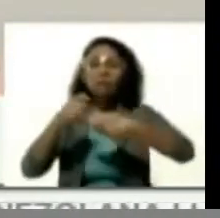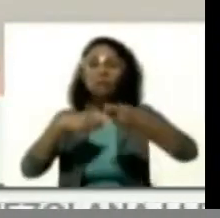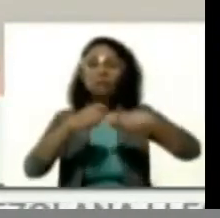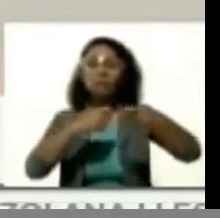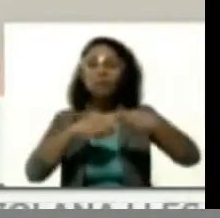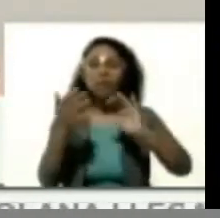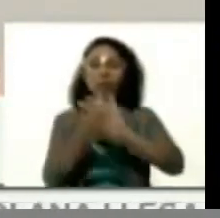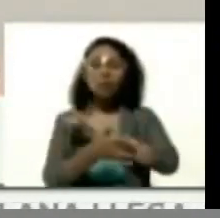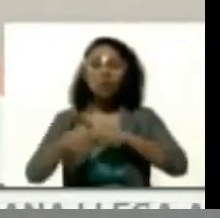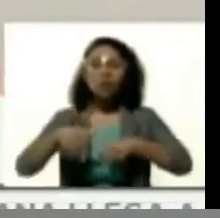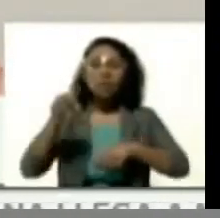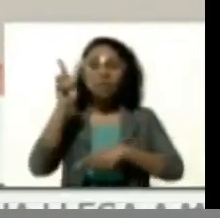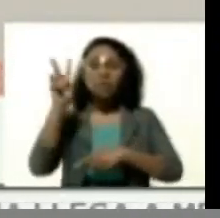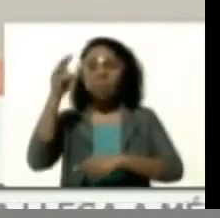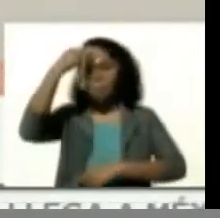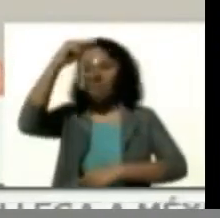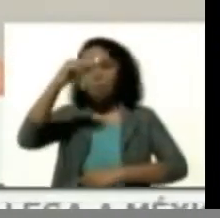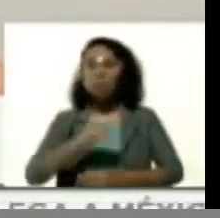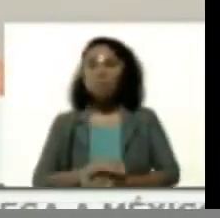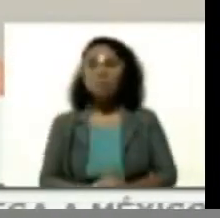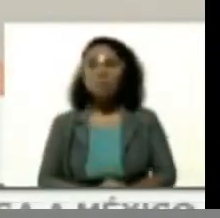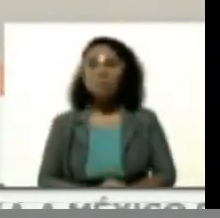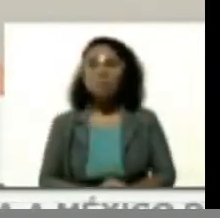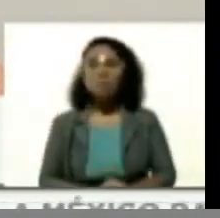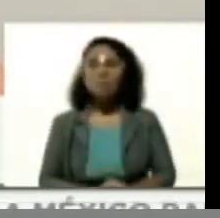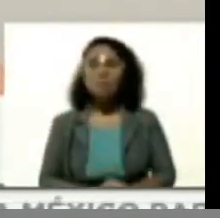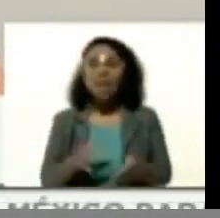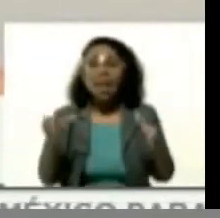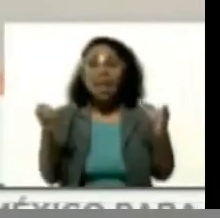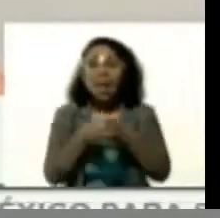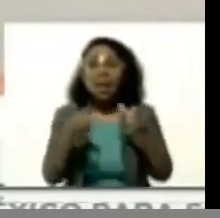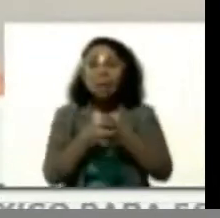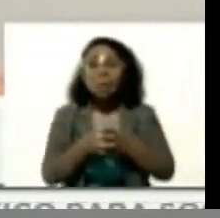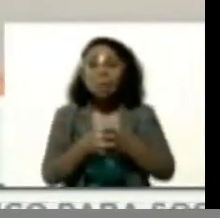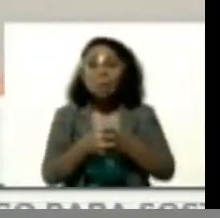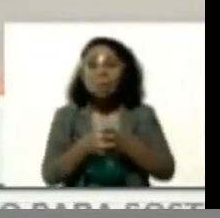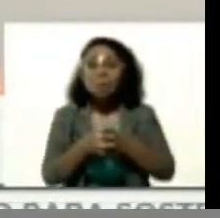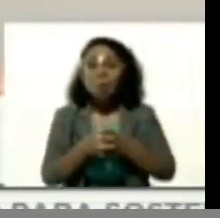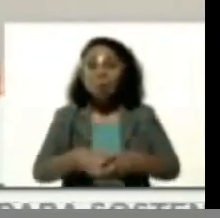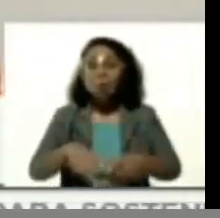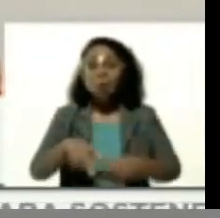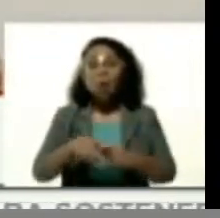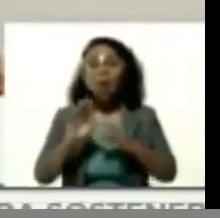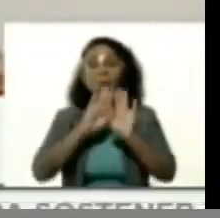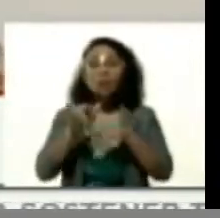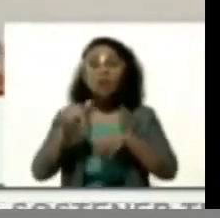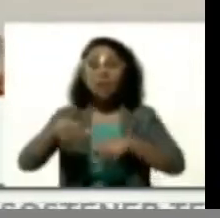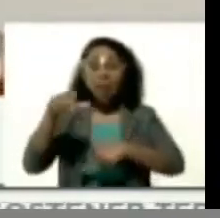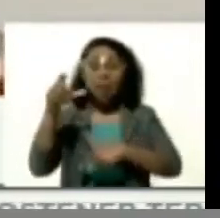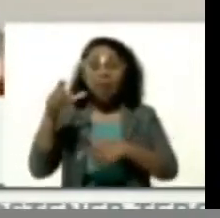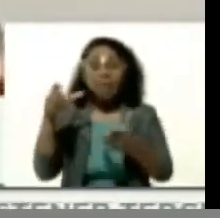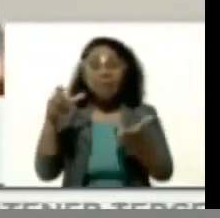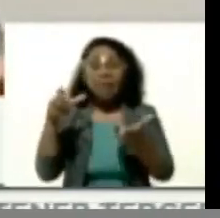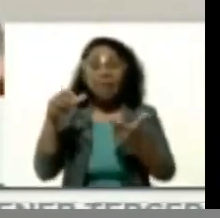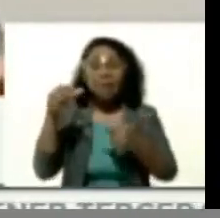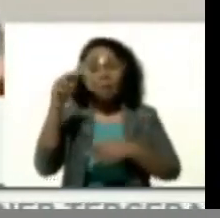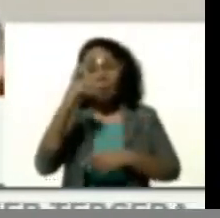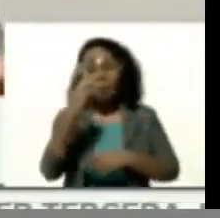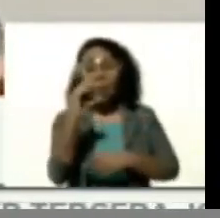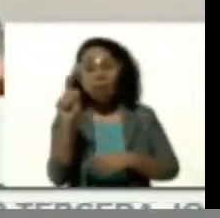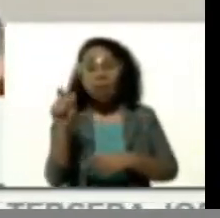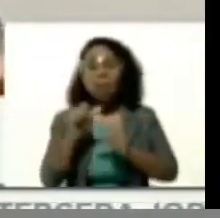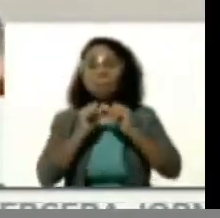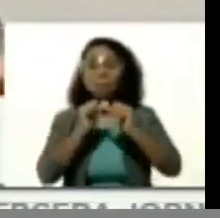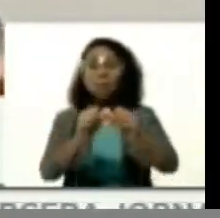sobre Venezuela en México. El equipo facilitador de Noruega quisiera enfatizar que